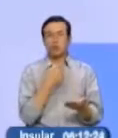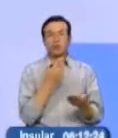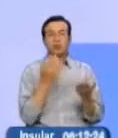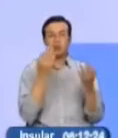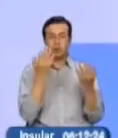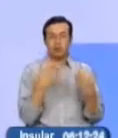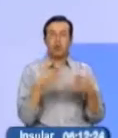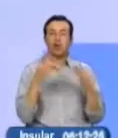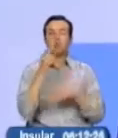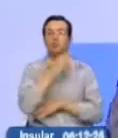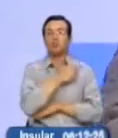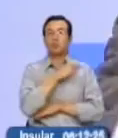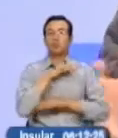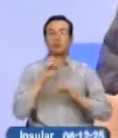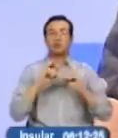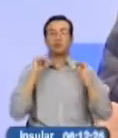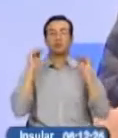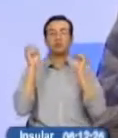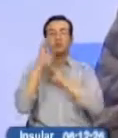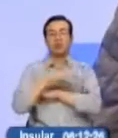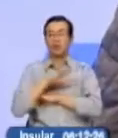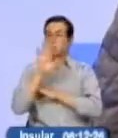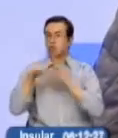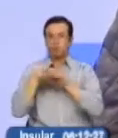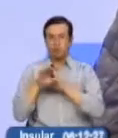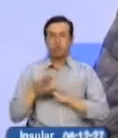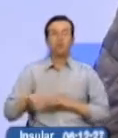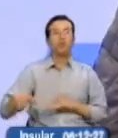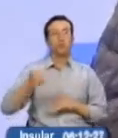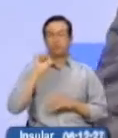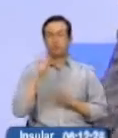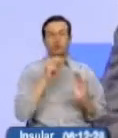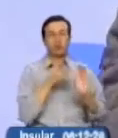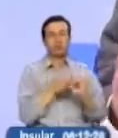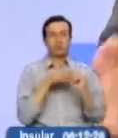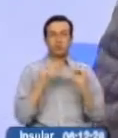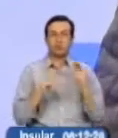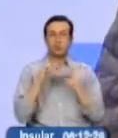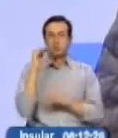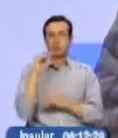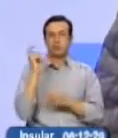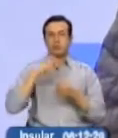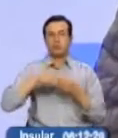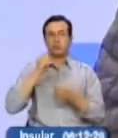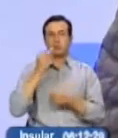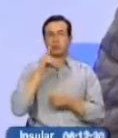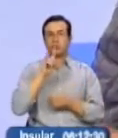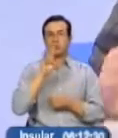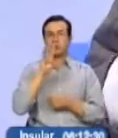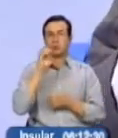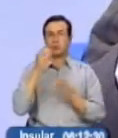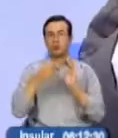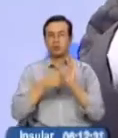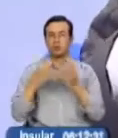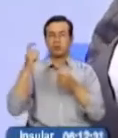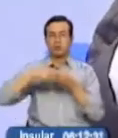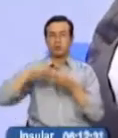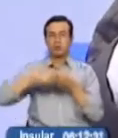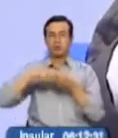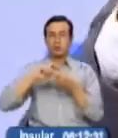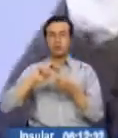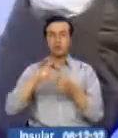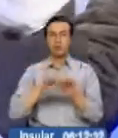gratuidad de la educación superior, se democratiza el acceso a la universidad con un incremento de la matrícula de 140 mil cupos, que no es